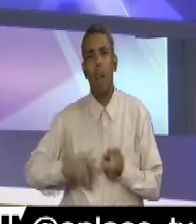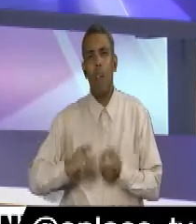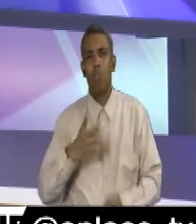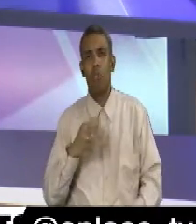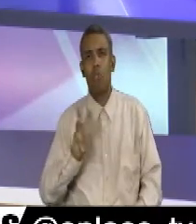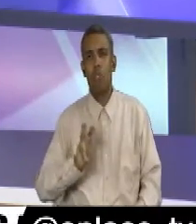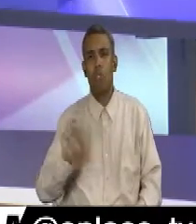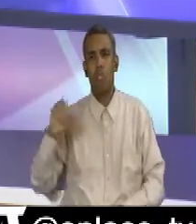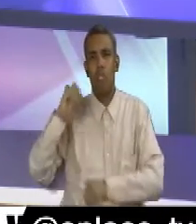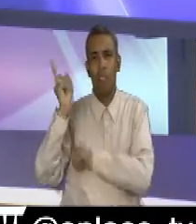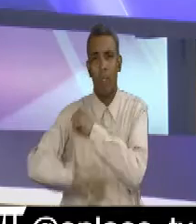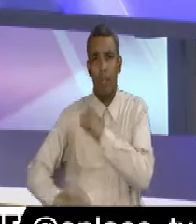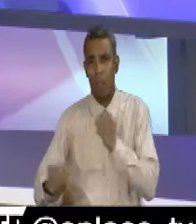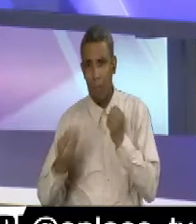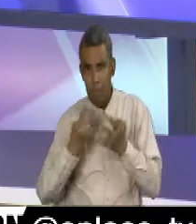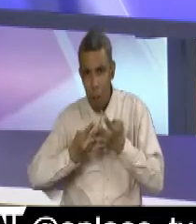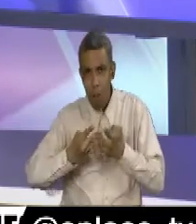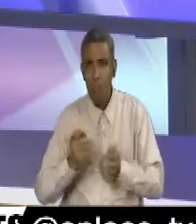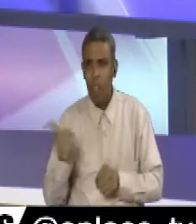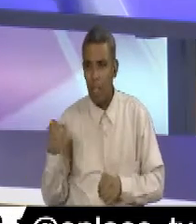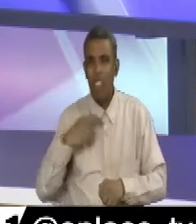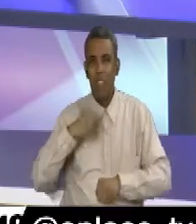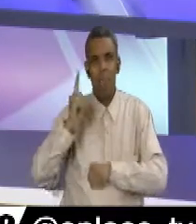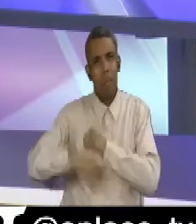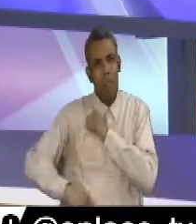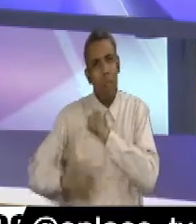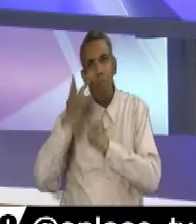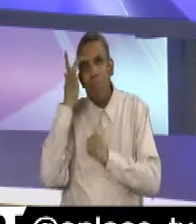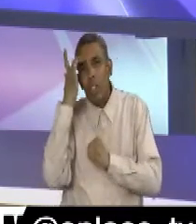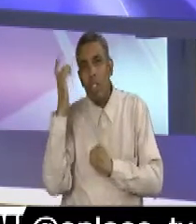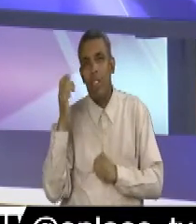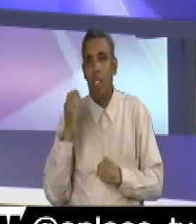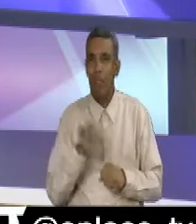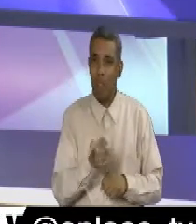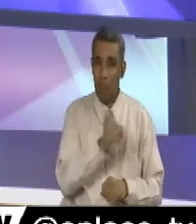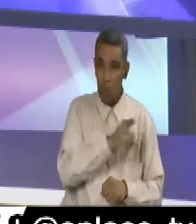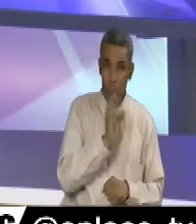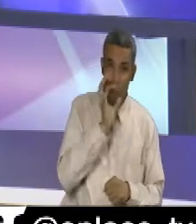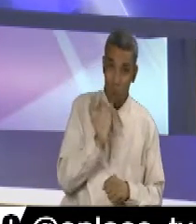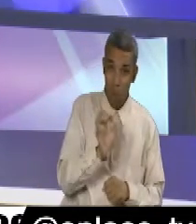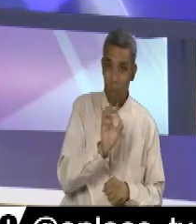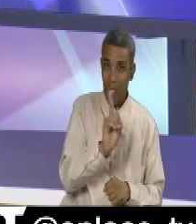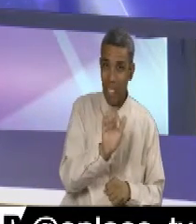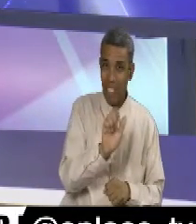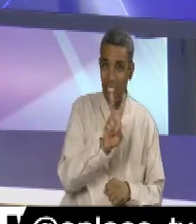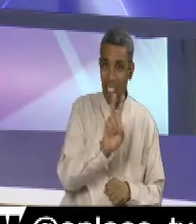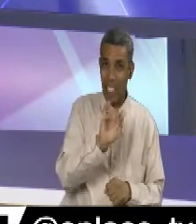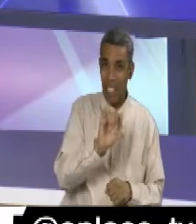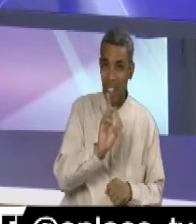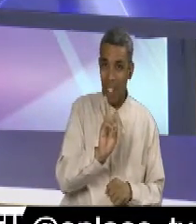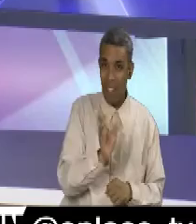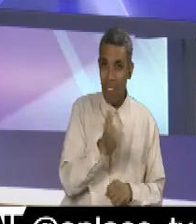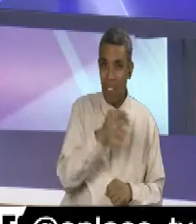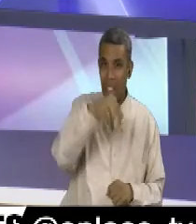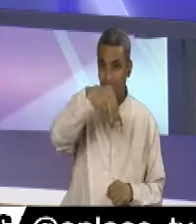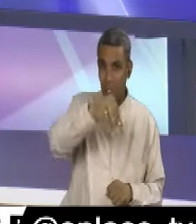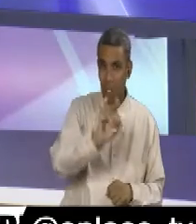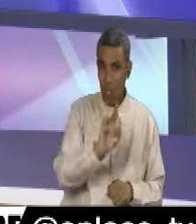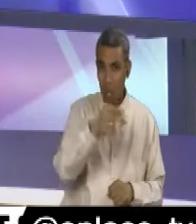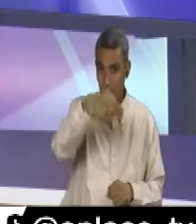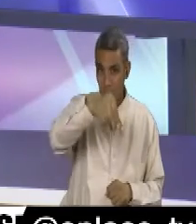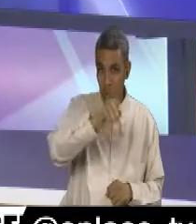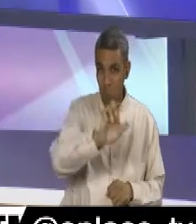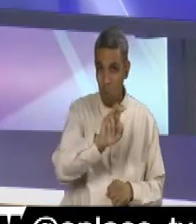del homicidio de David Núñez Cala, ex secretario de Obras Públicas de la ciudad. Zulayo Cruz nos ha preparado el siguiente informe sobre este